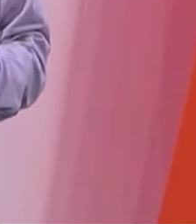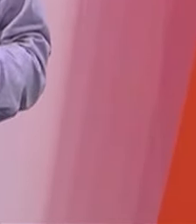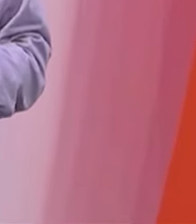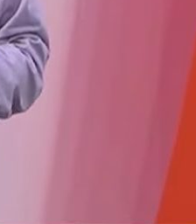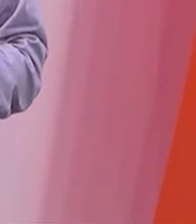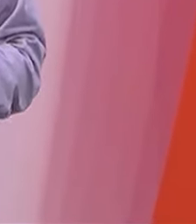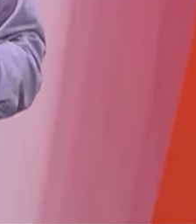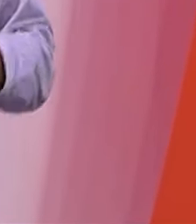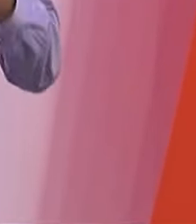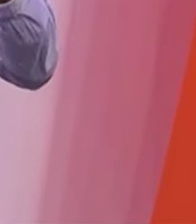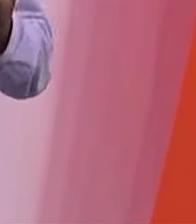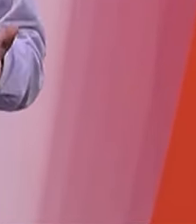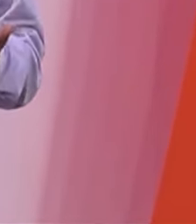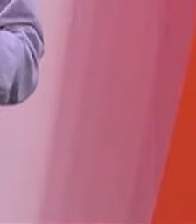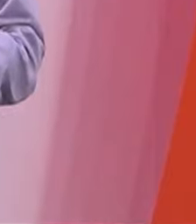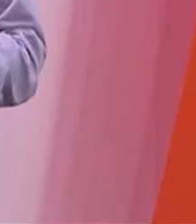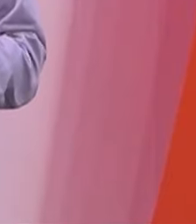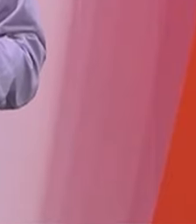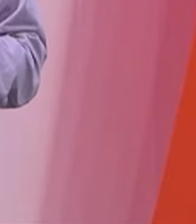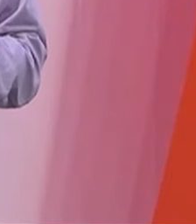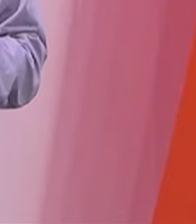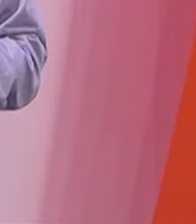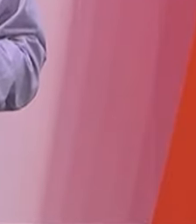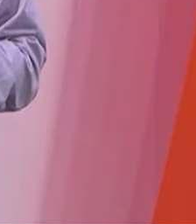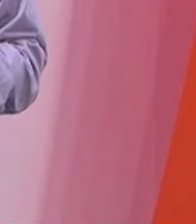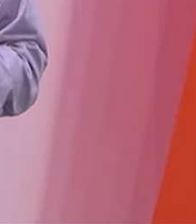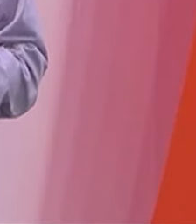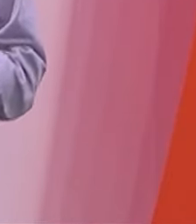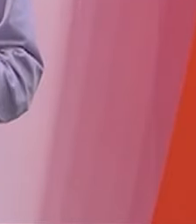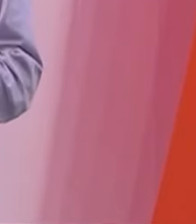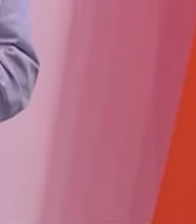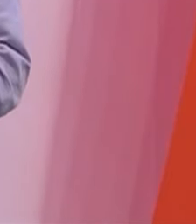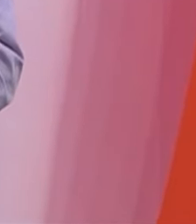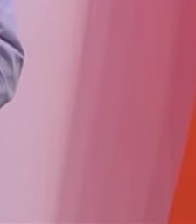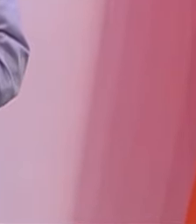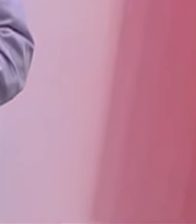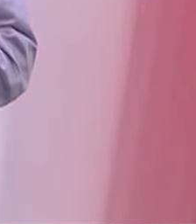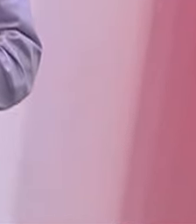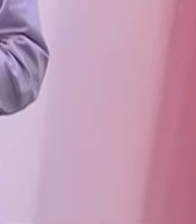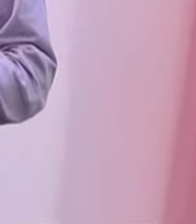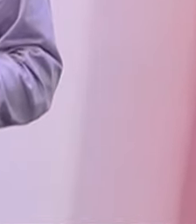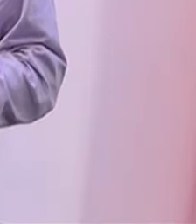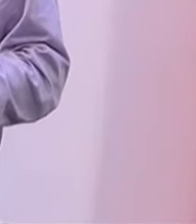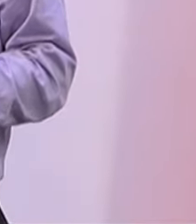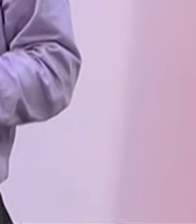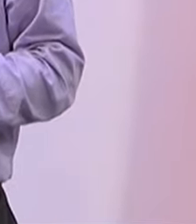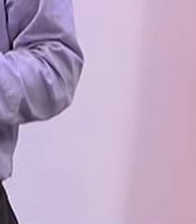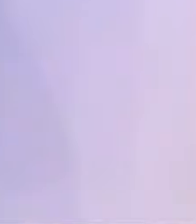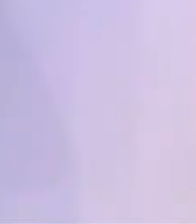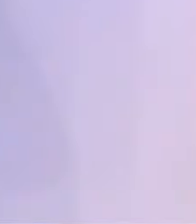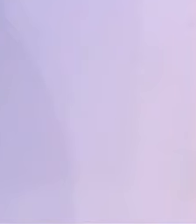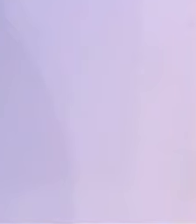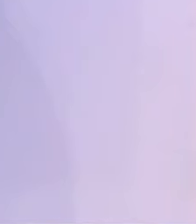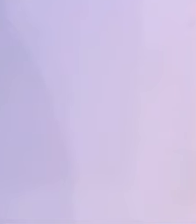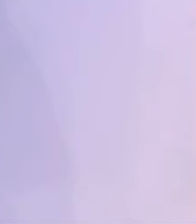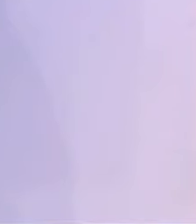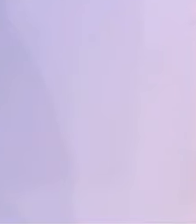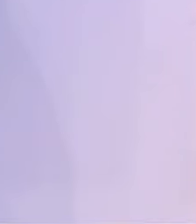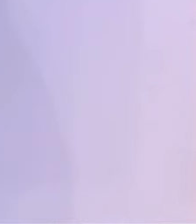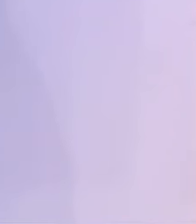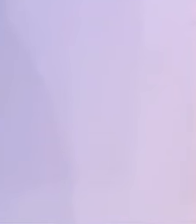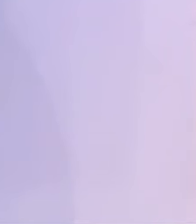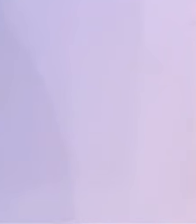están diseñadas para tratar de que ustedes, por eso que les pido todo escrito, ¿okay? Para evitar eso. Aquí tenemos unos ejemplos. Was Mr. Lewis